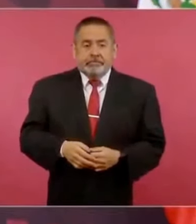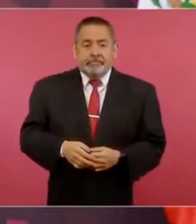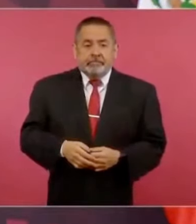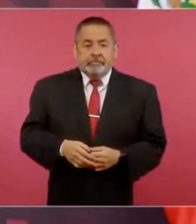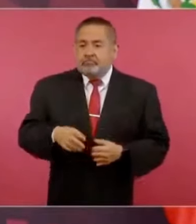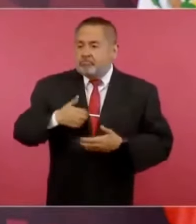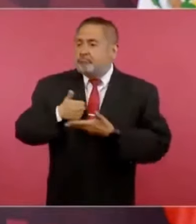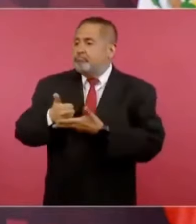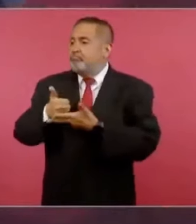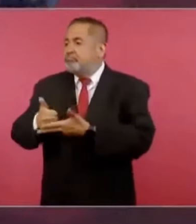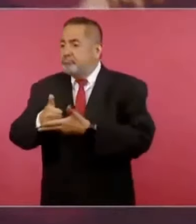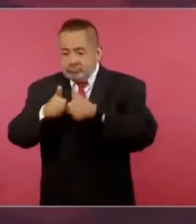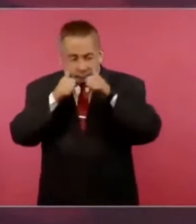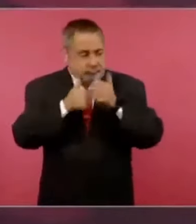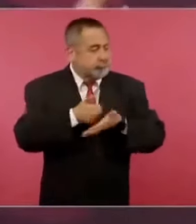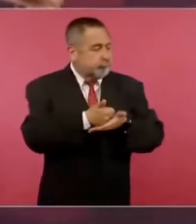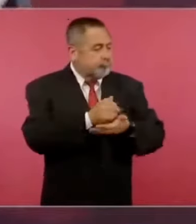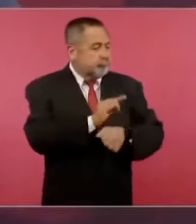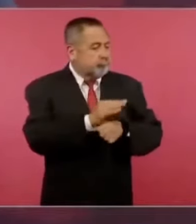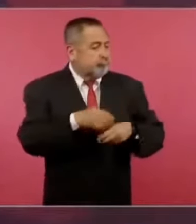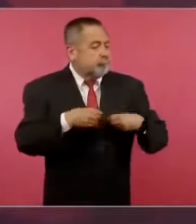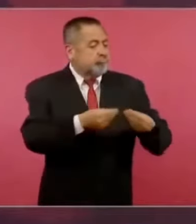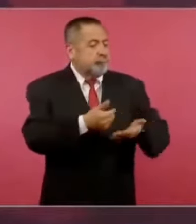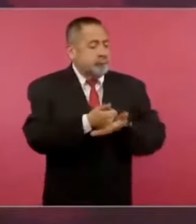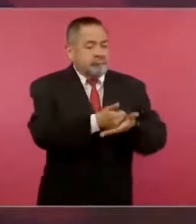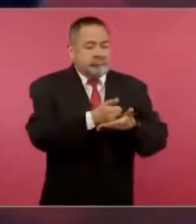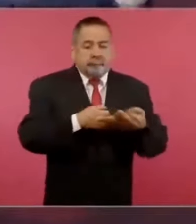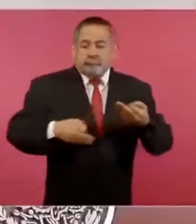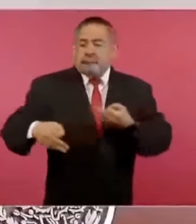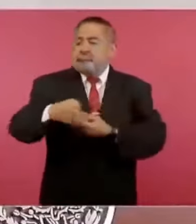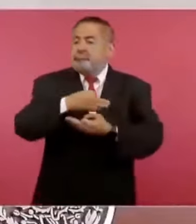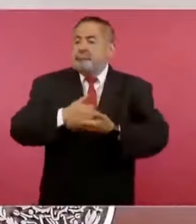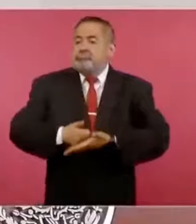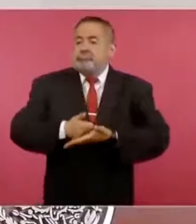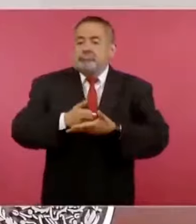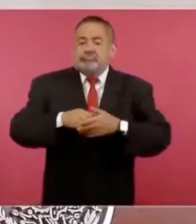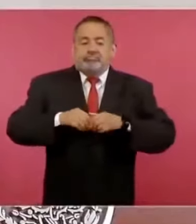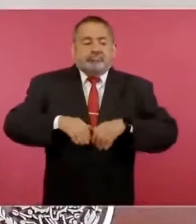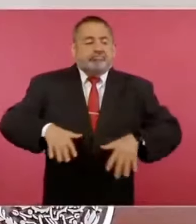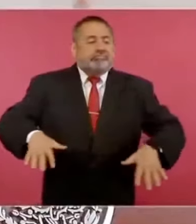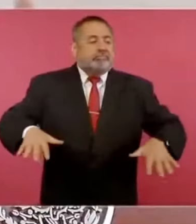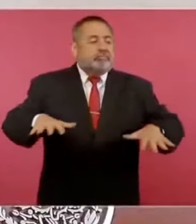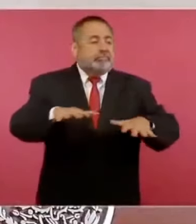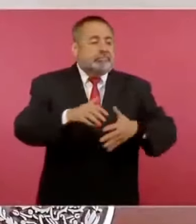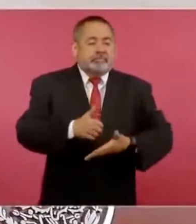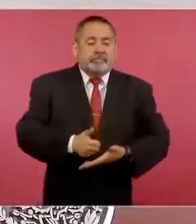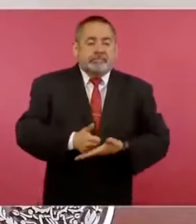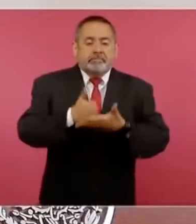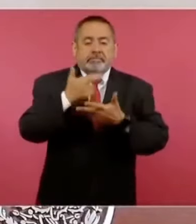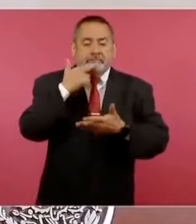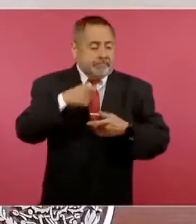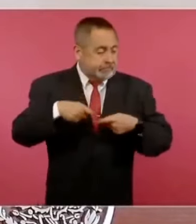los hemos ayudado, los hemos beneficiado, nos hemos ayudado todos como sociedad,